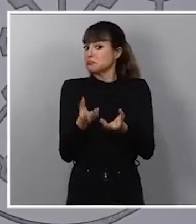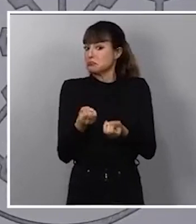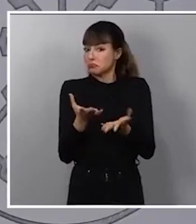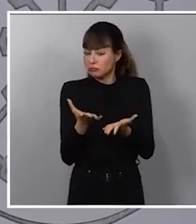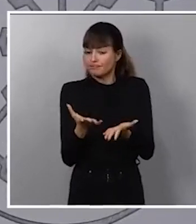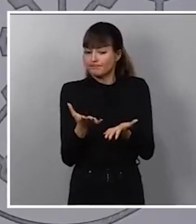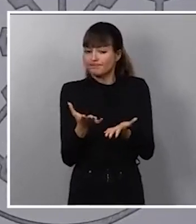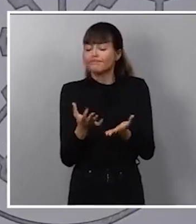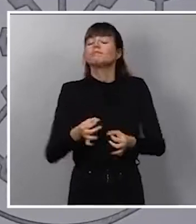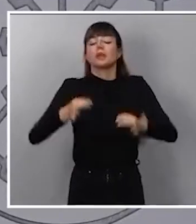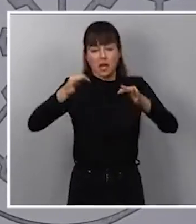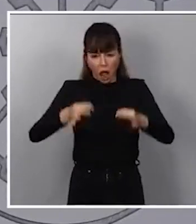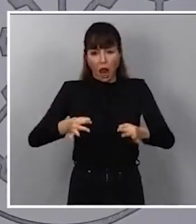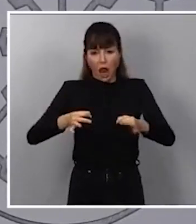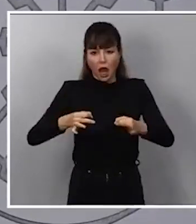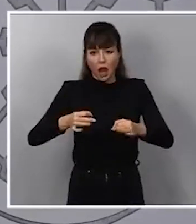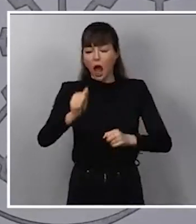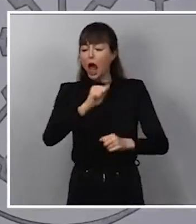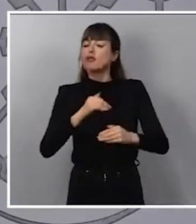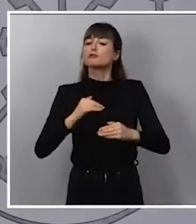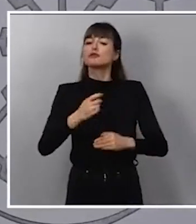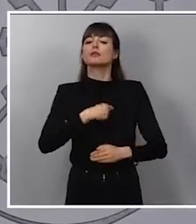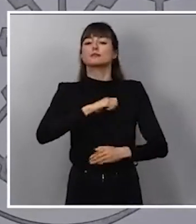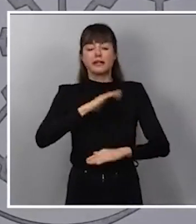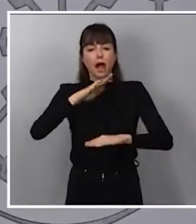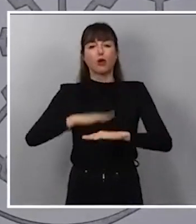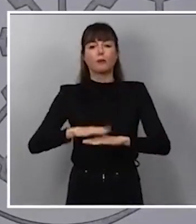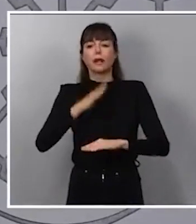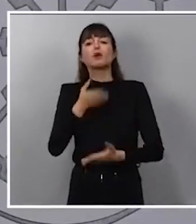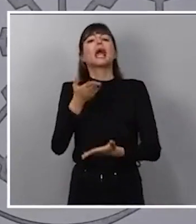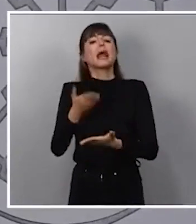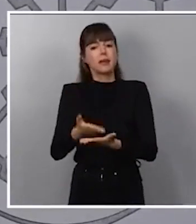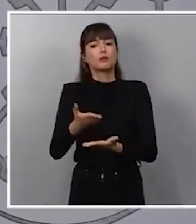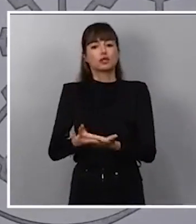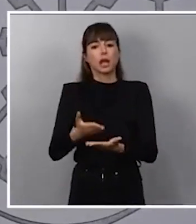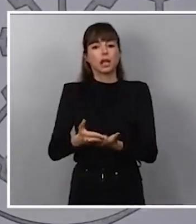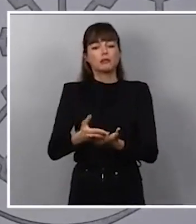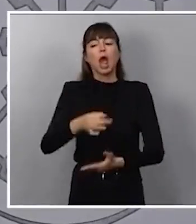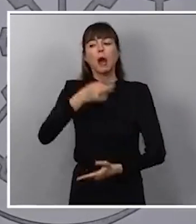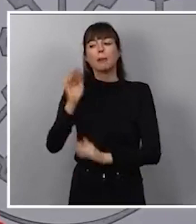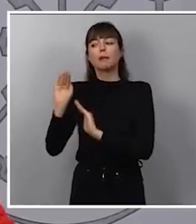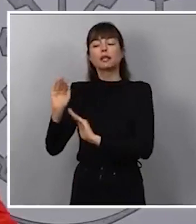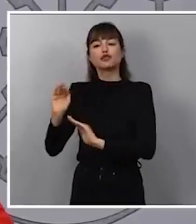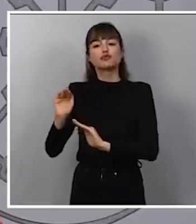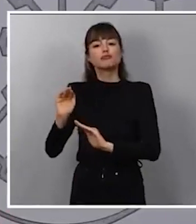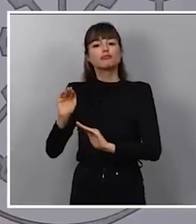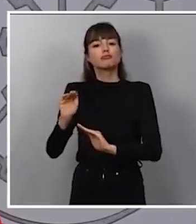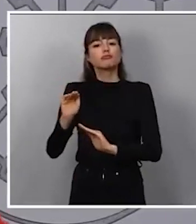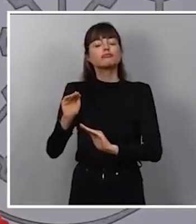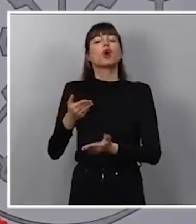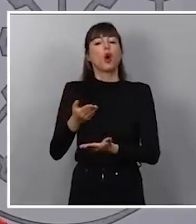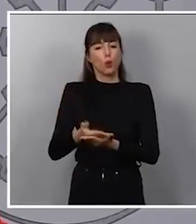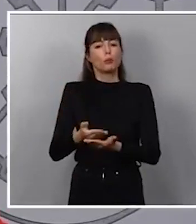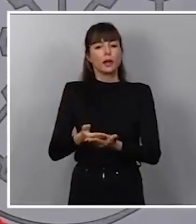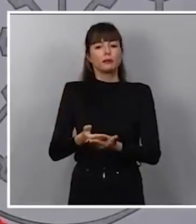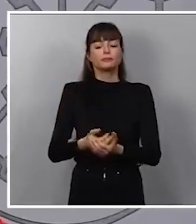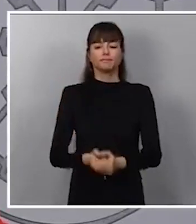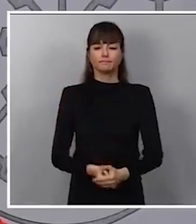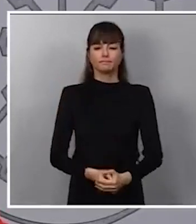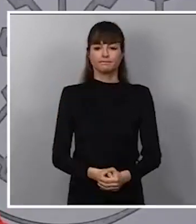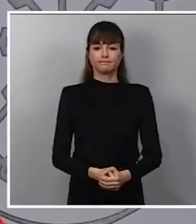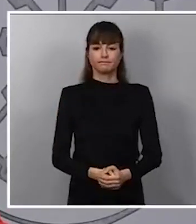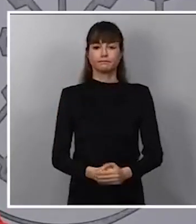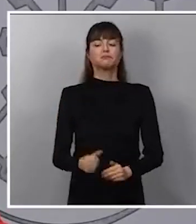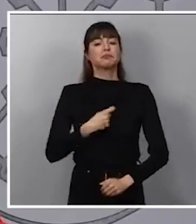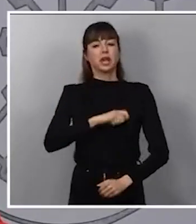tamén o que ocorra nos próximos anos en o nosso país porque ha demostrado que cumple a súa palavra e que o seu trazado para os avances deste